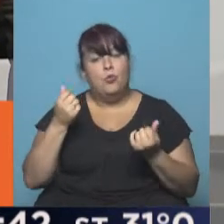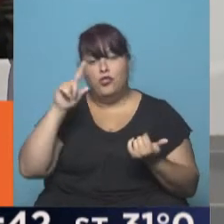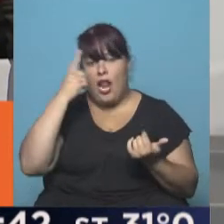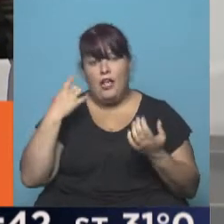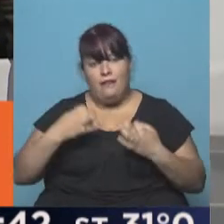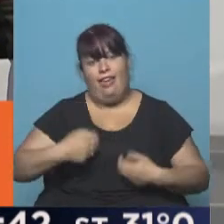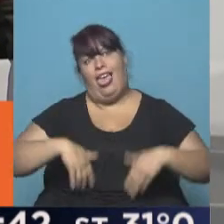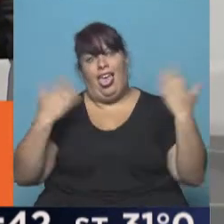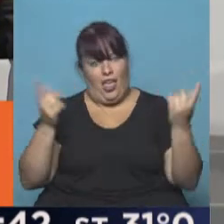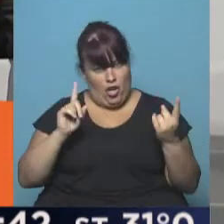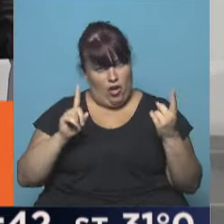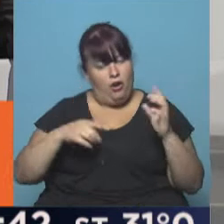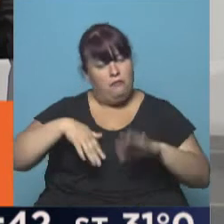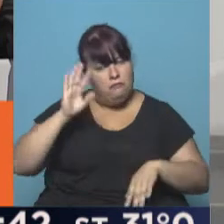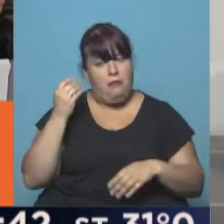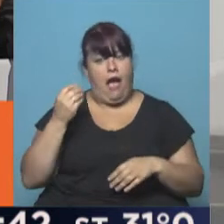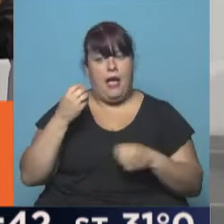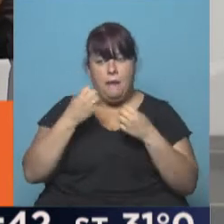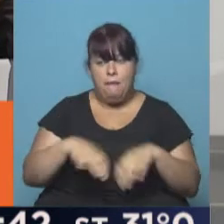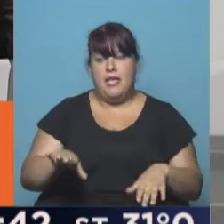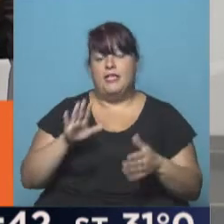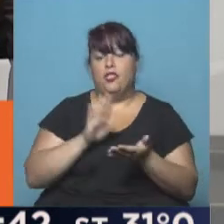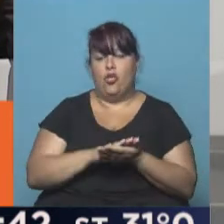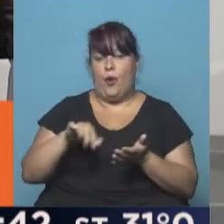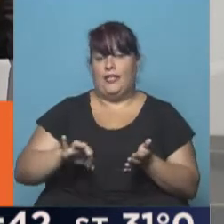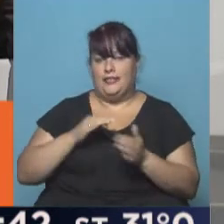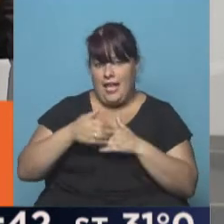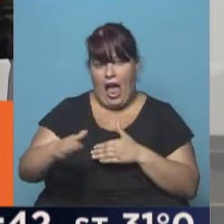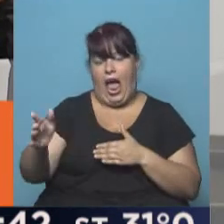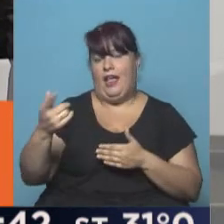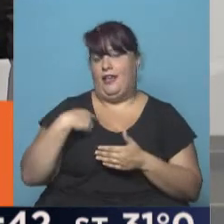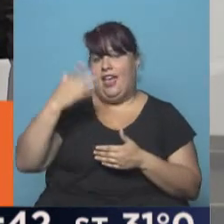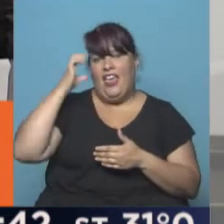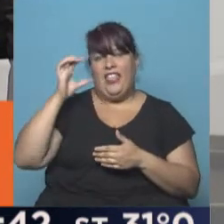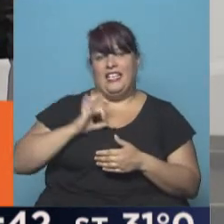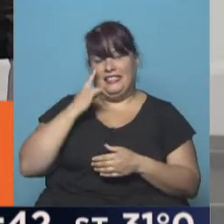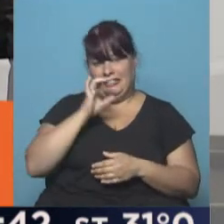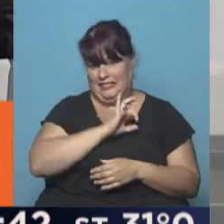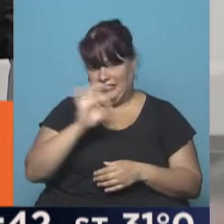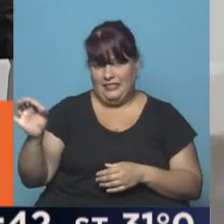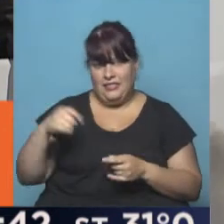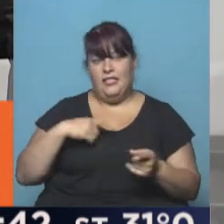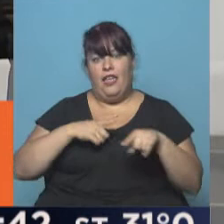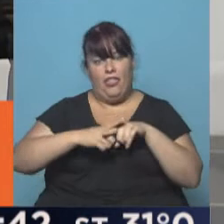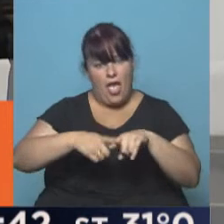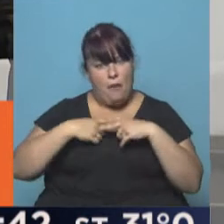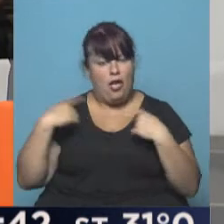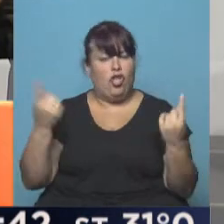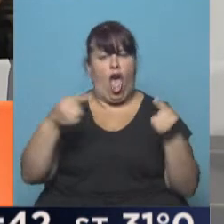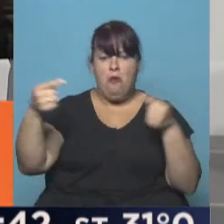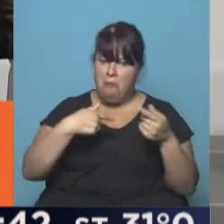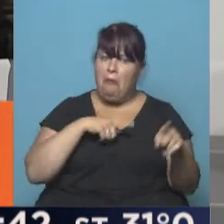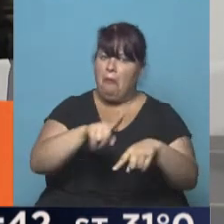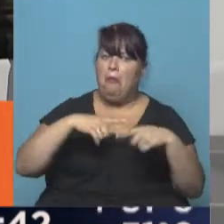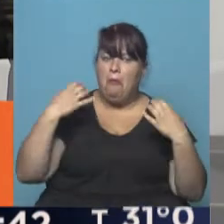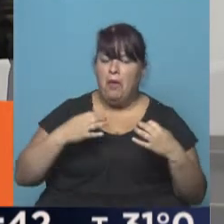Nación, mucho más a partir del ejercicio de este año, que no veíamos hacía 10 años, donde se discute con toda la oposición